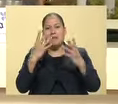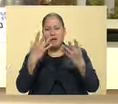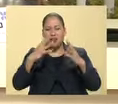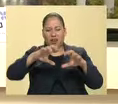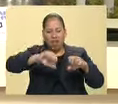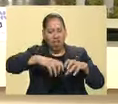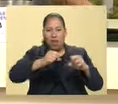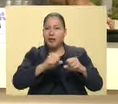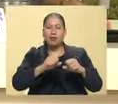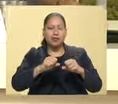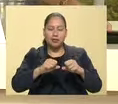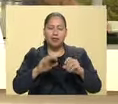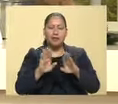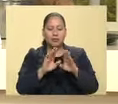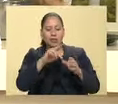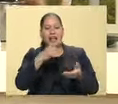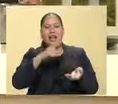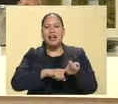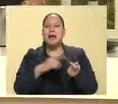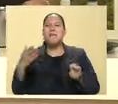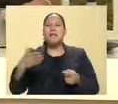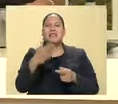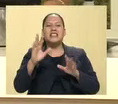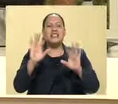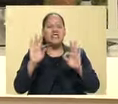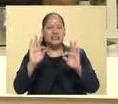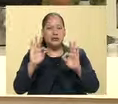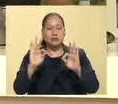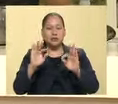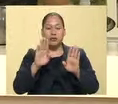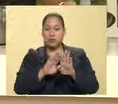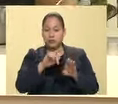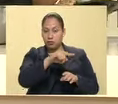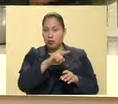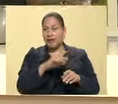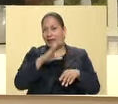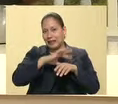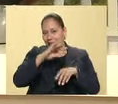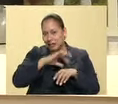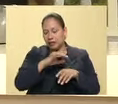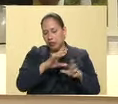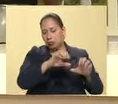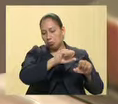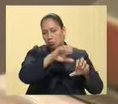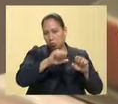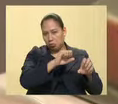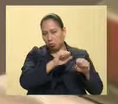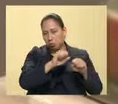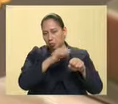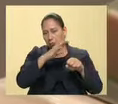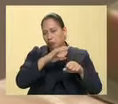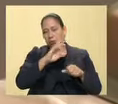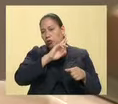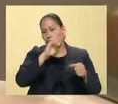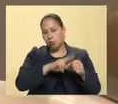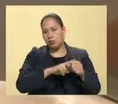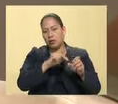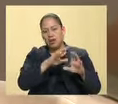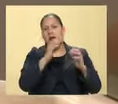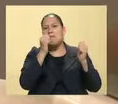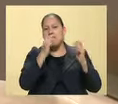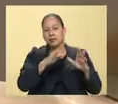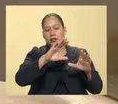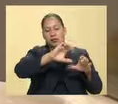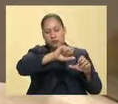manos, por la consistencia que tiene el pescado. No es lo mismo como cuando hacemos albóndigas de carne, que es más pesadita